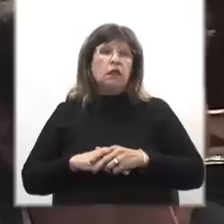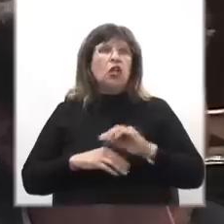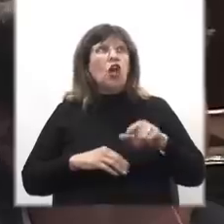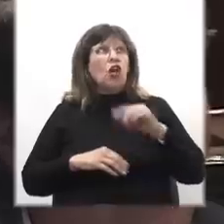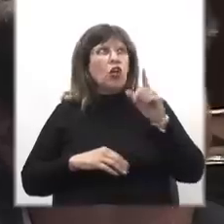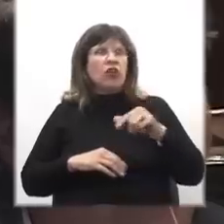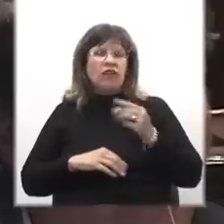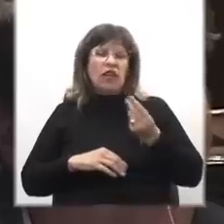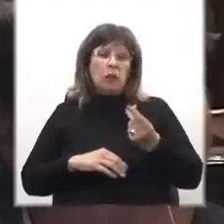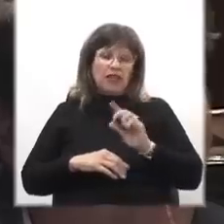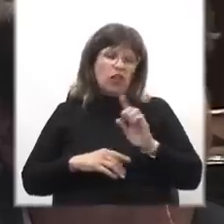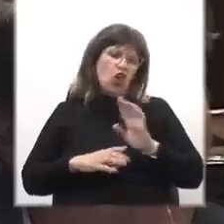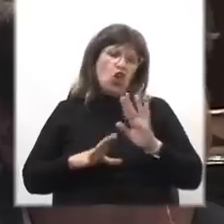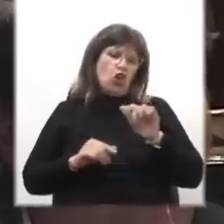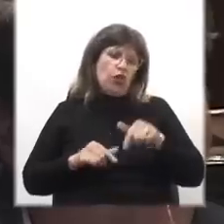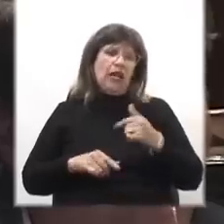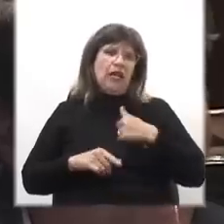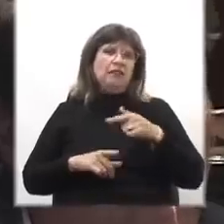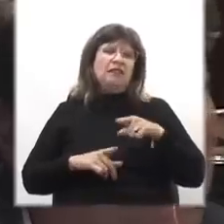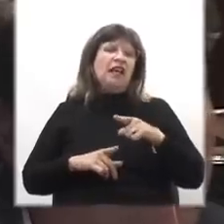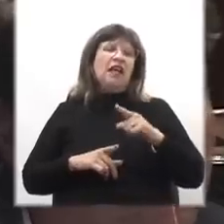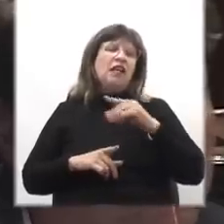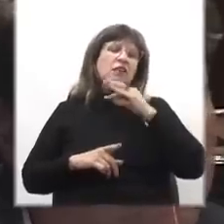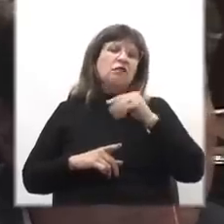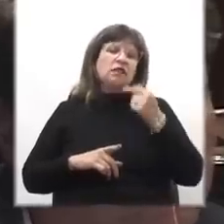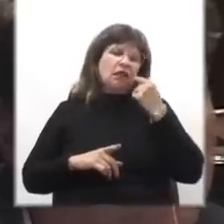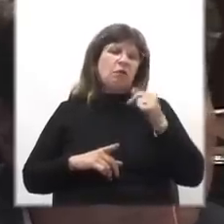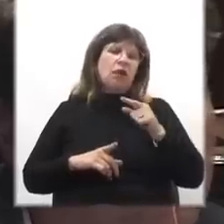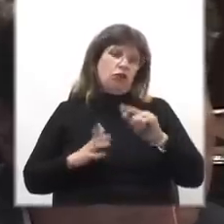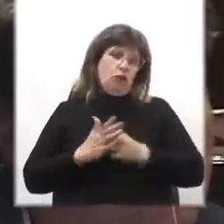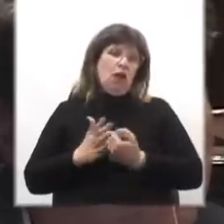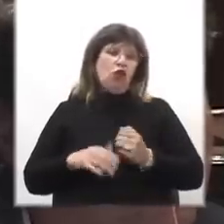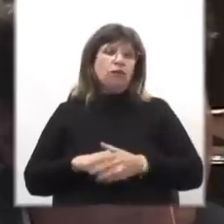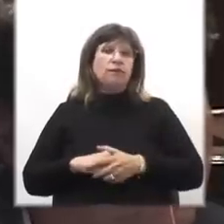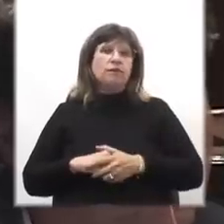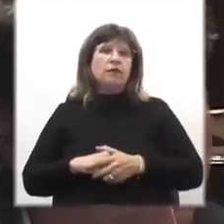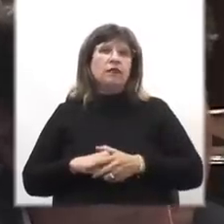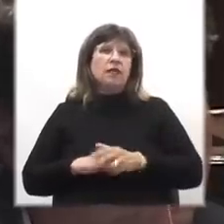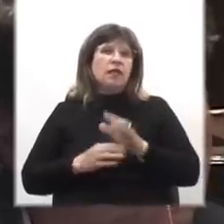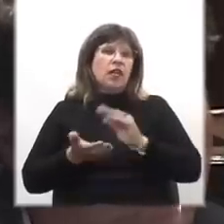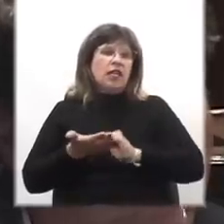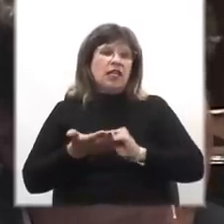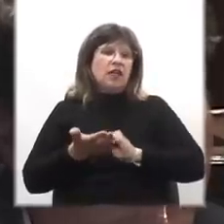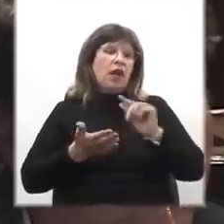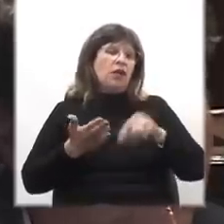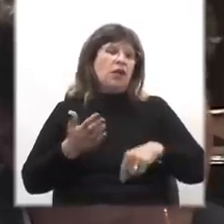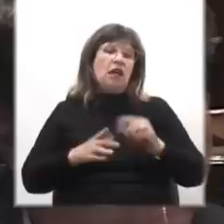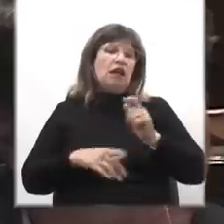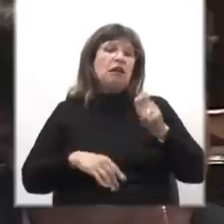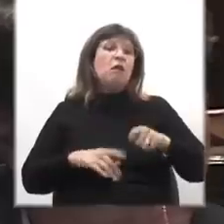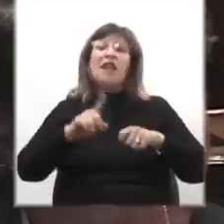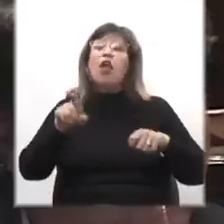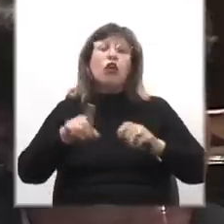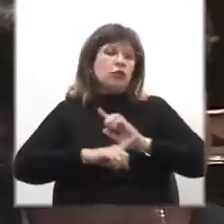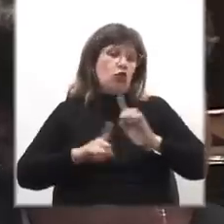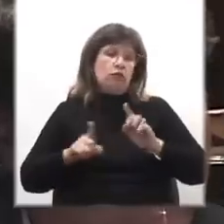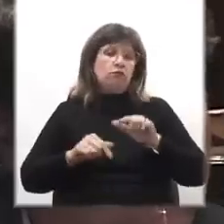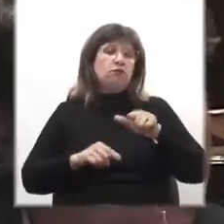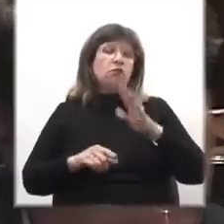No, eso no. Eso si acá los que lavan plata son los bancos. Ni los escribanos, ni los rematadores, ni nadie, son ellos.